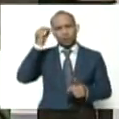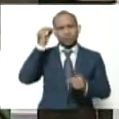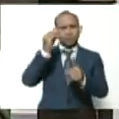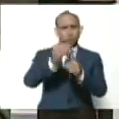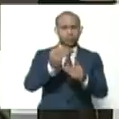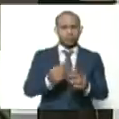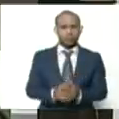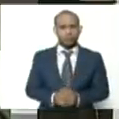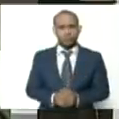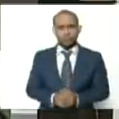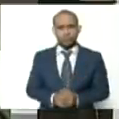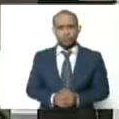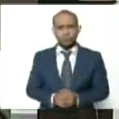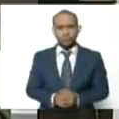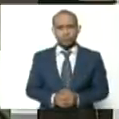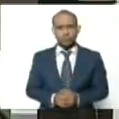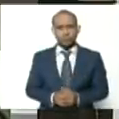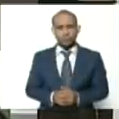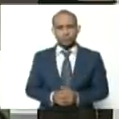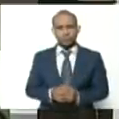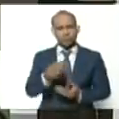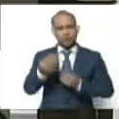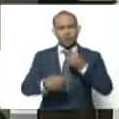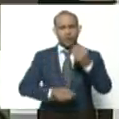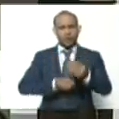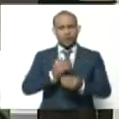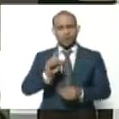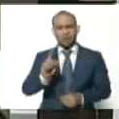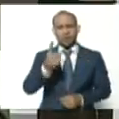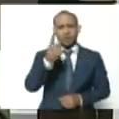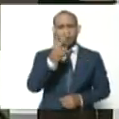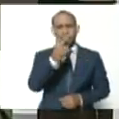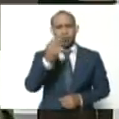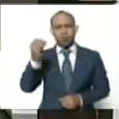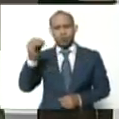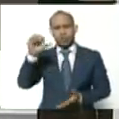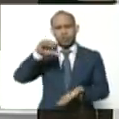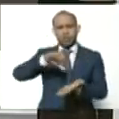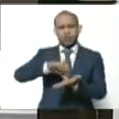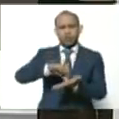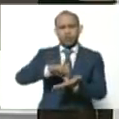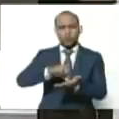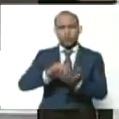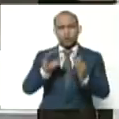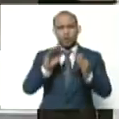la gran meta de constituir las primeras 200 ciudades comunales.